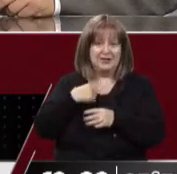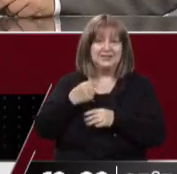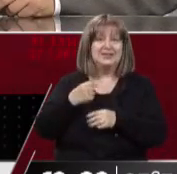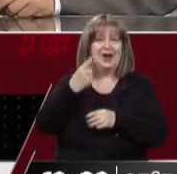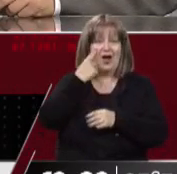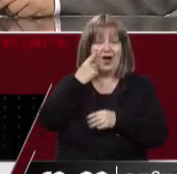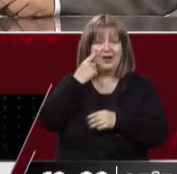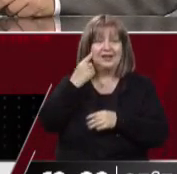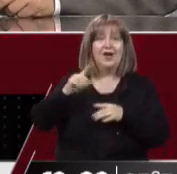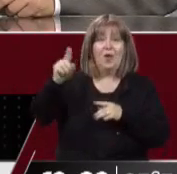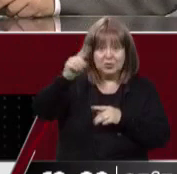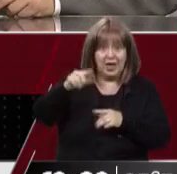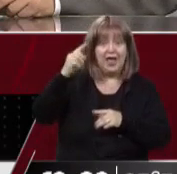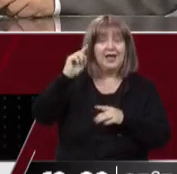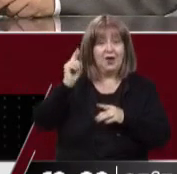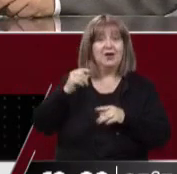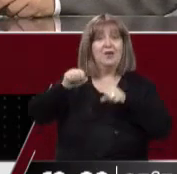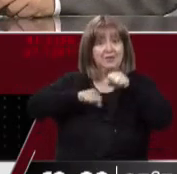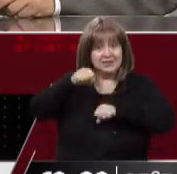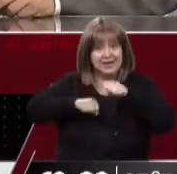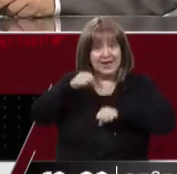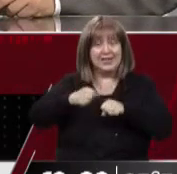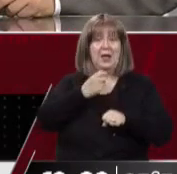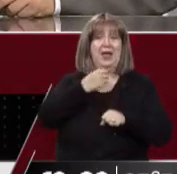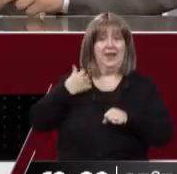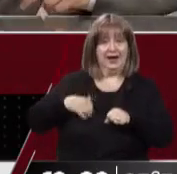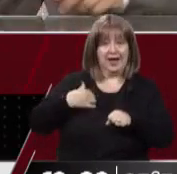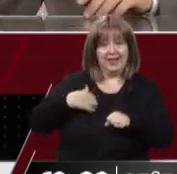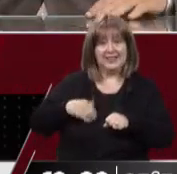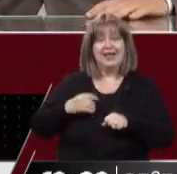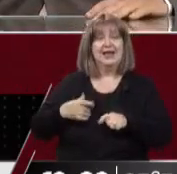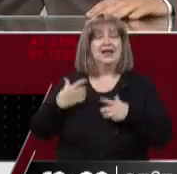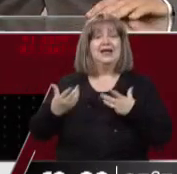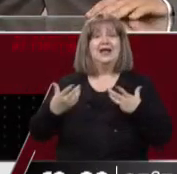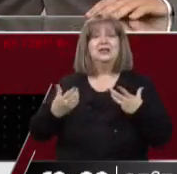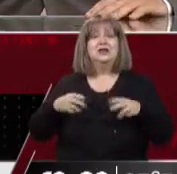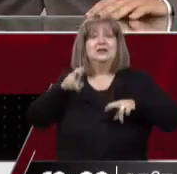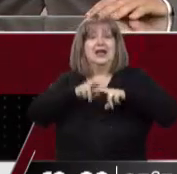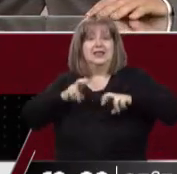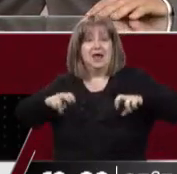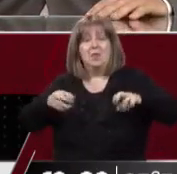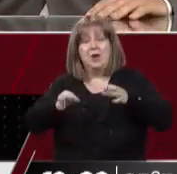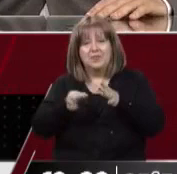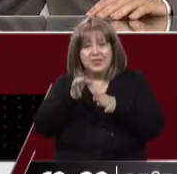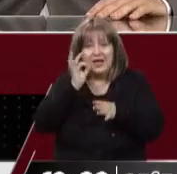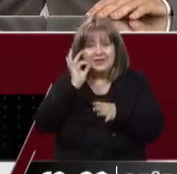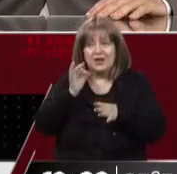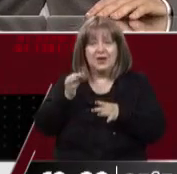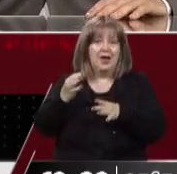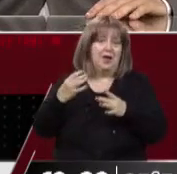todo el mundo donde vamos, ustedes son los que vinieron en bicicleta. Bueno, nos pasa así, nos sentamos a desayunar donde nos